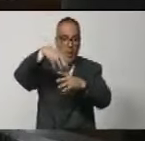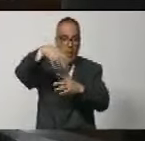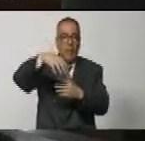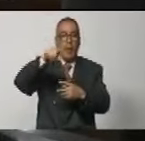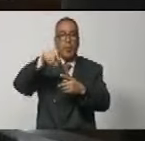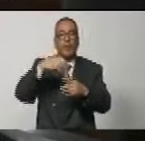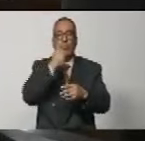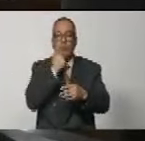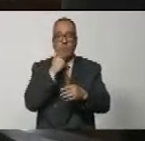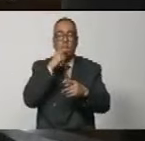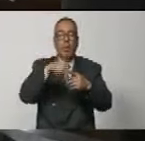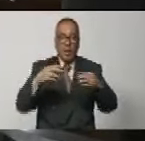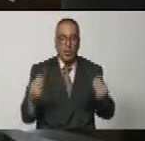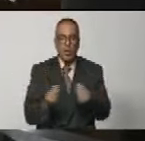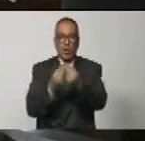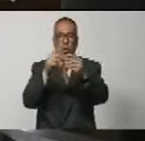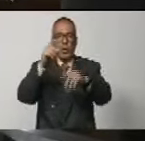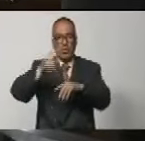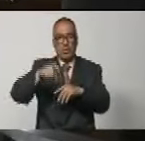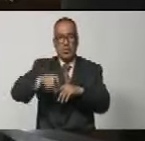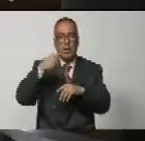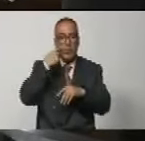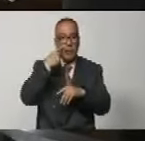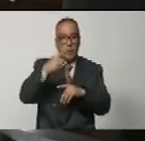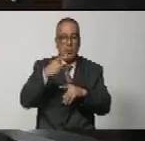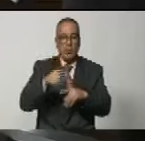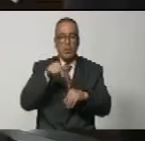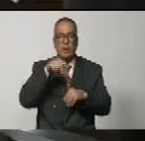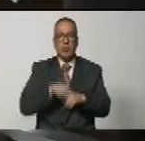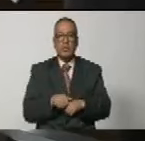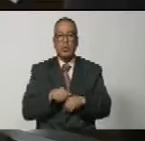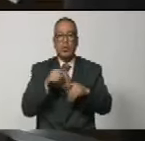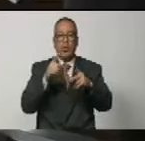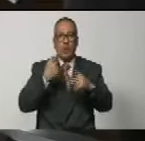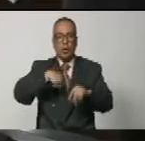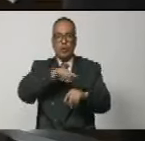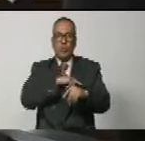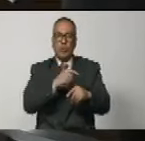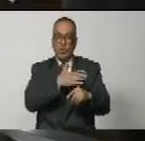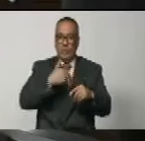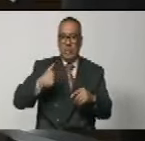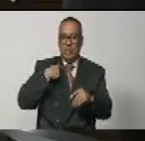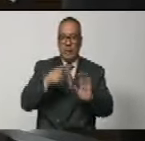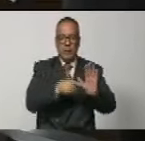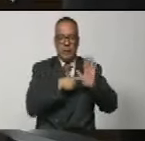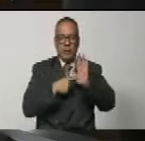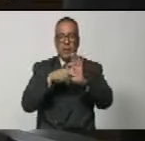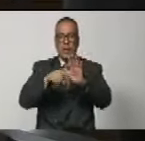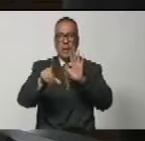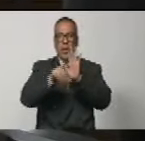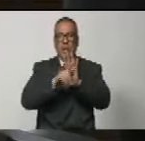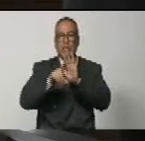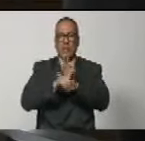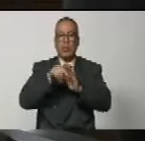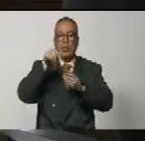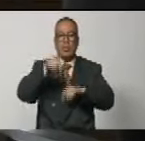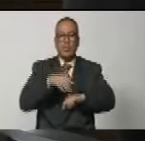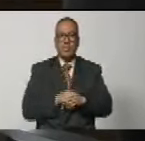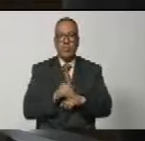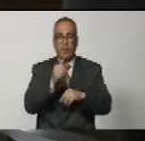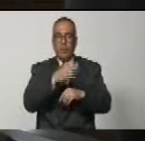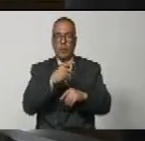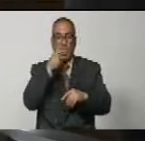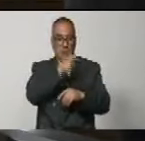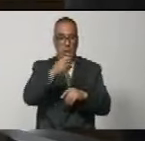nos reuniéramos para palpar la necesidad, para palpar lo que nosotros queríamos que se plasmara en la ley. Así que,